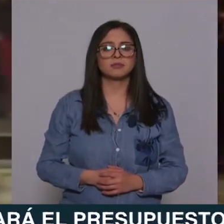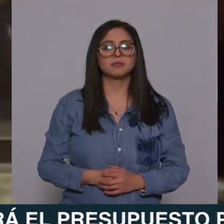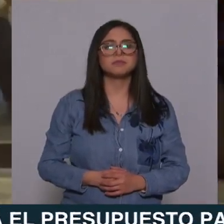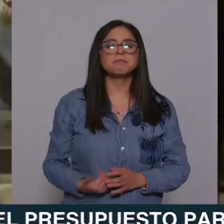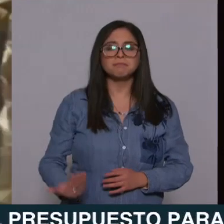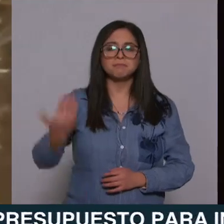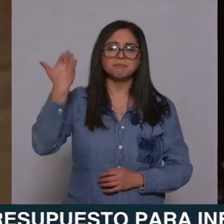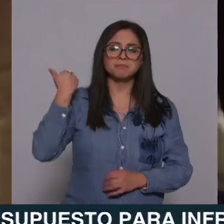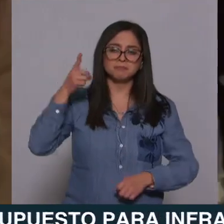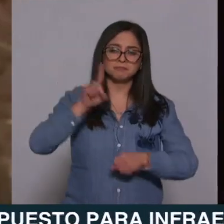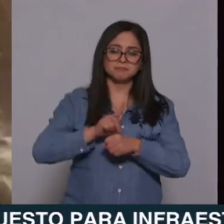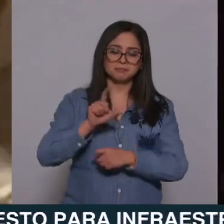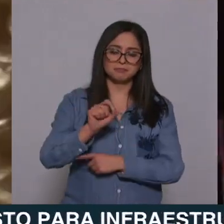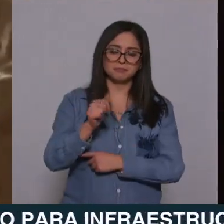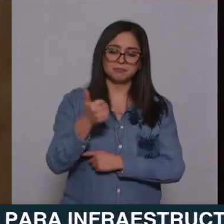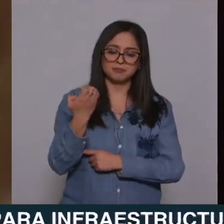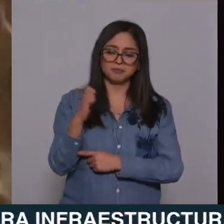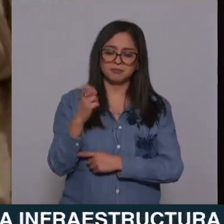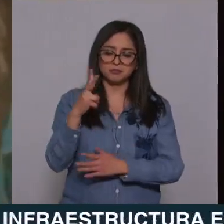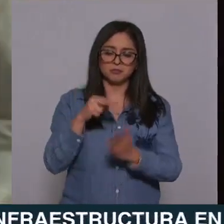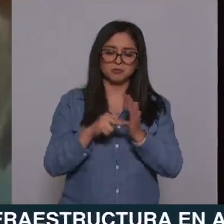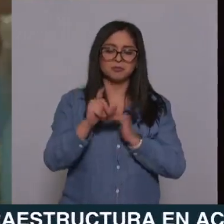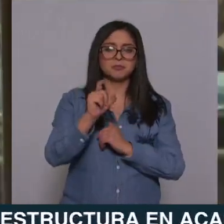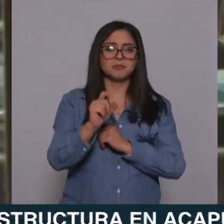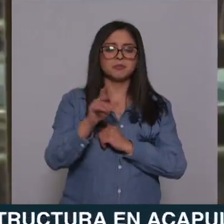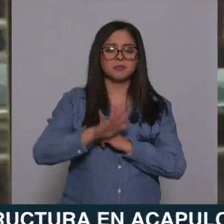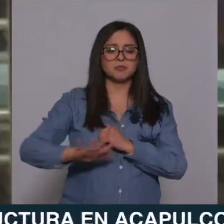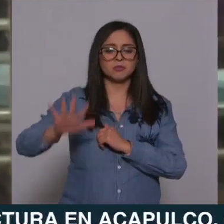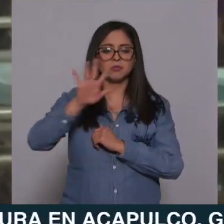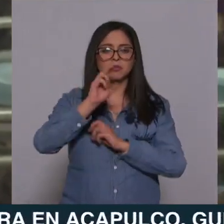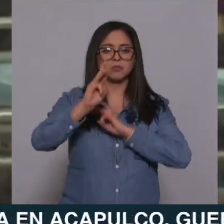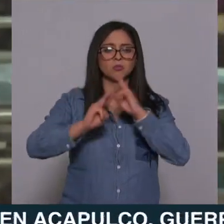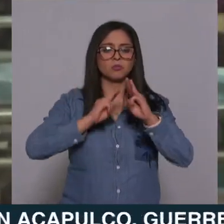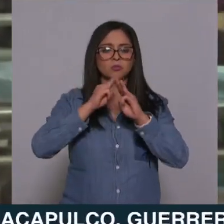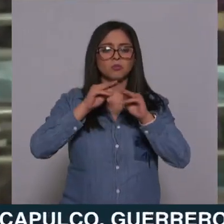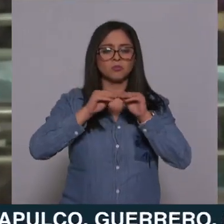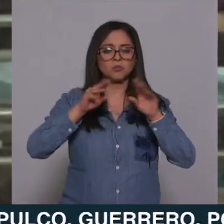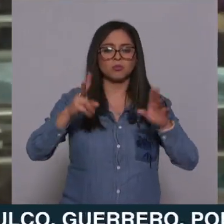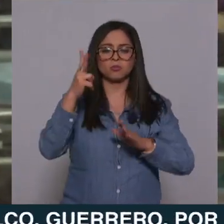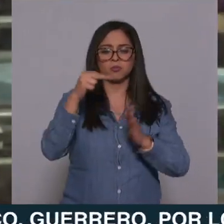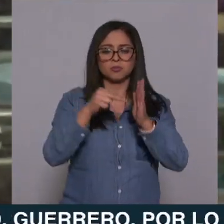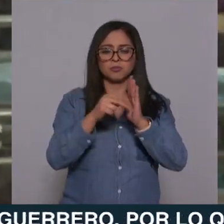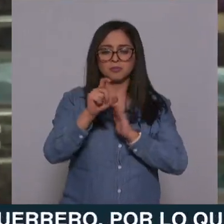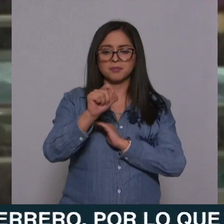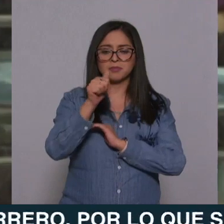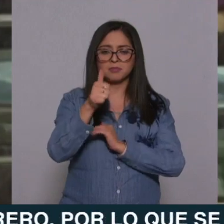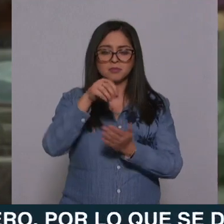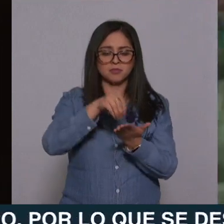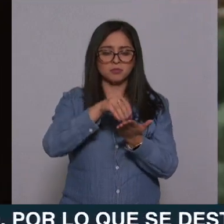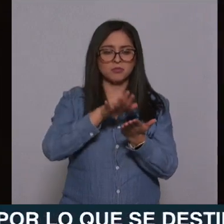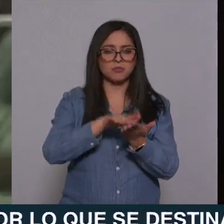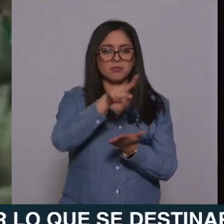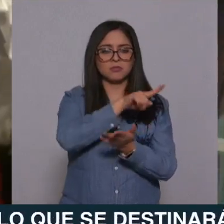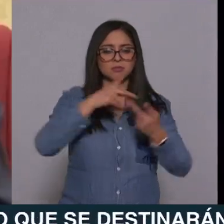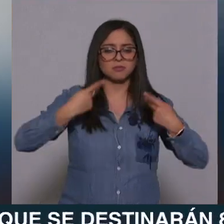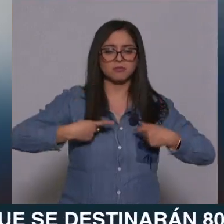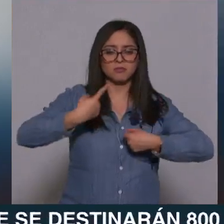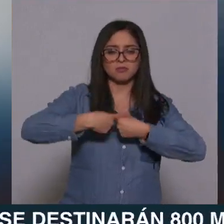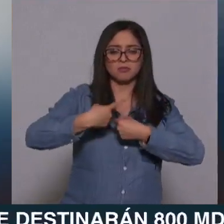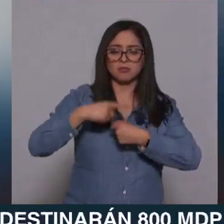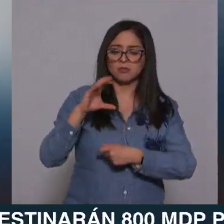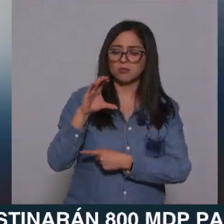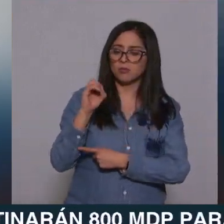Hasta el pasado 26 de enero de 2020, a nivel mundial, se han reportado 2.026 casos confirmados de coronavirus.